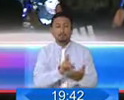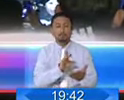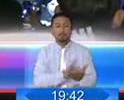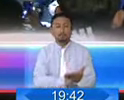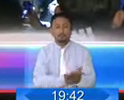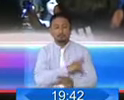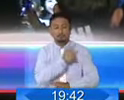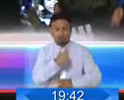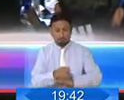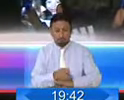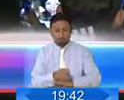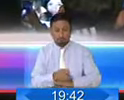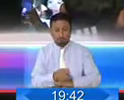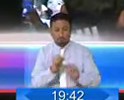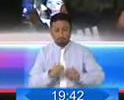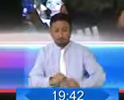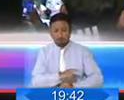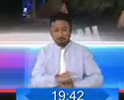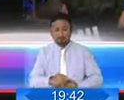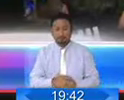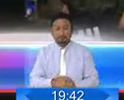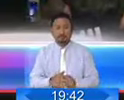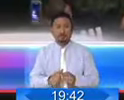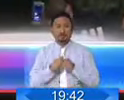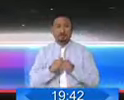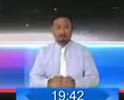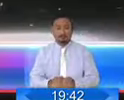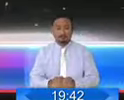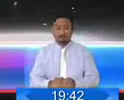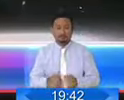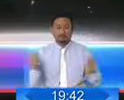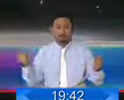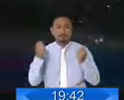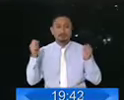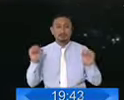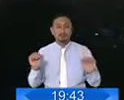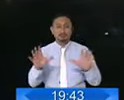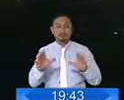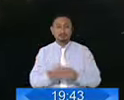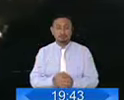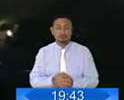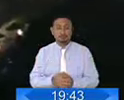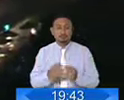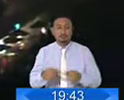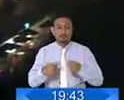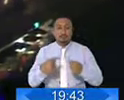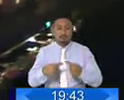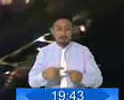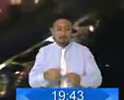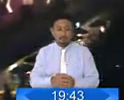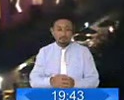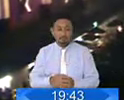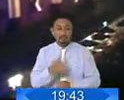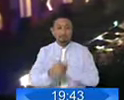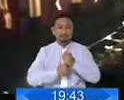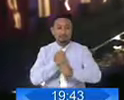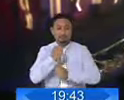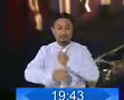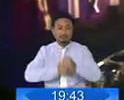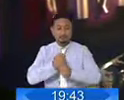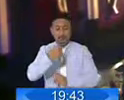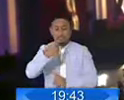de ordenanza que establezca la institucionalización de la Fiesta de la Luz y que la misma se desarrolle todos los años